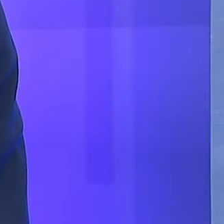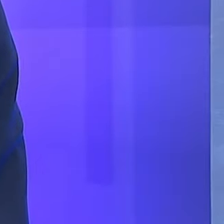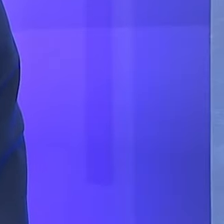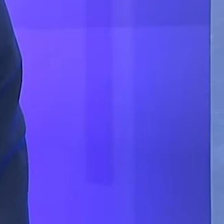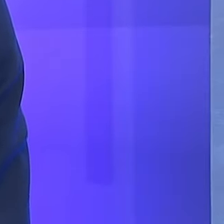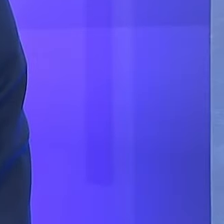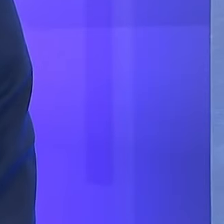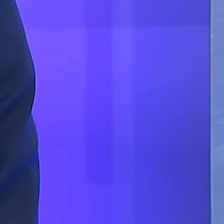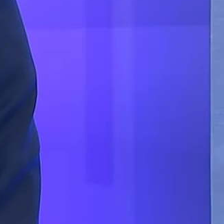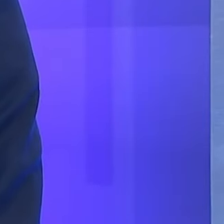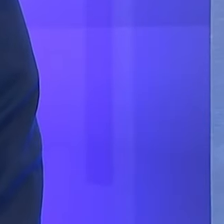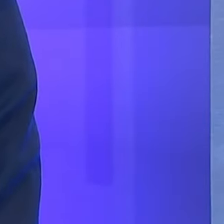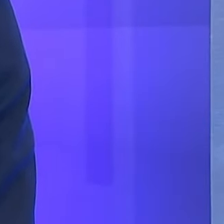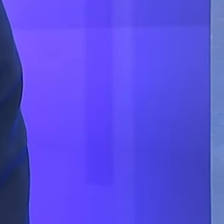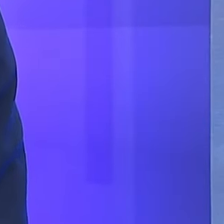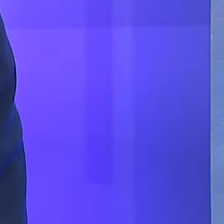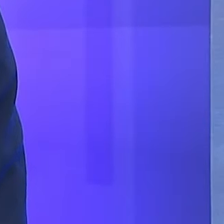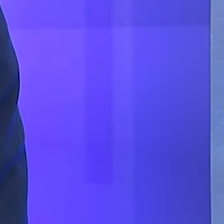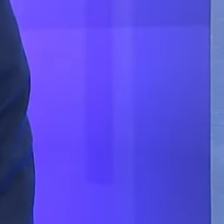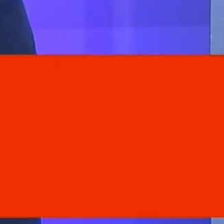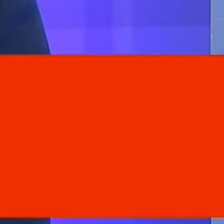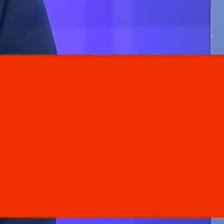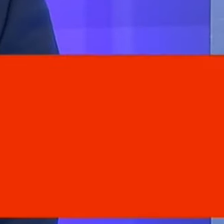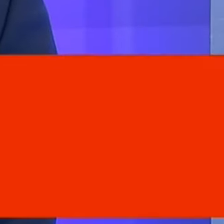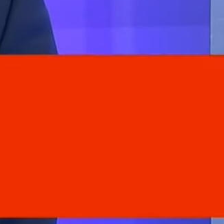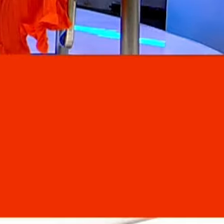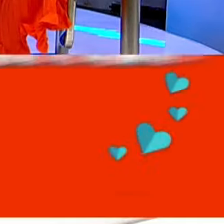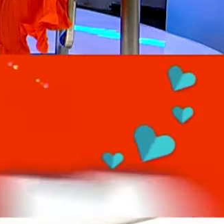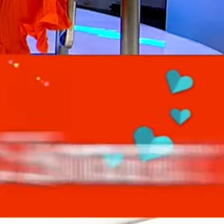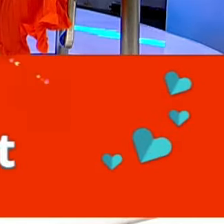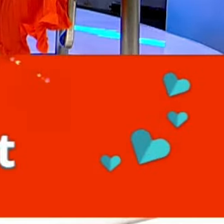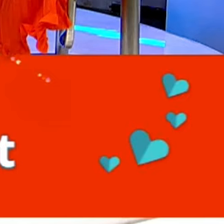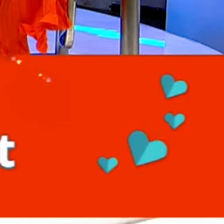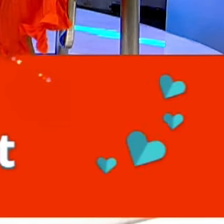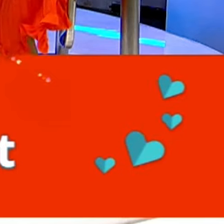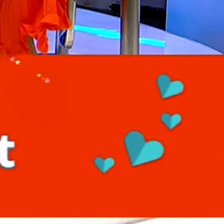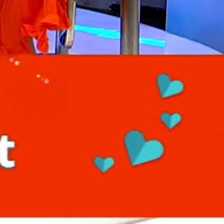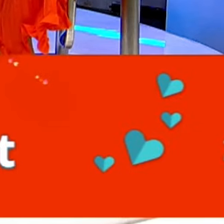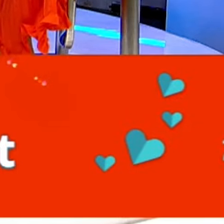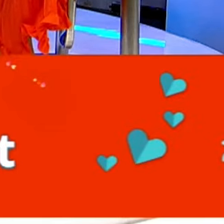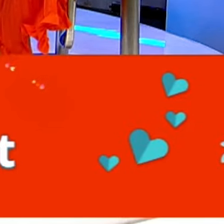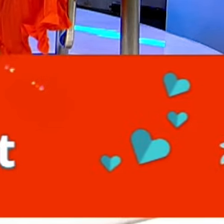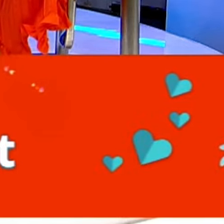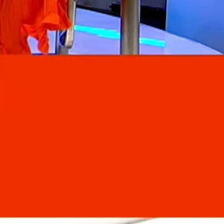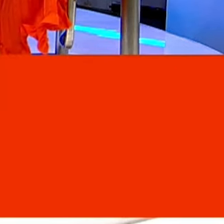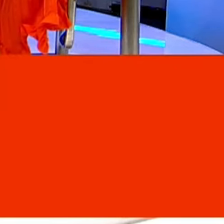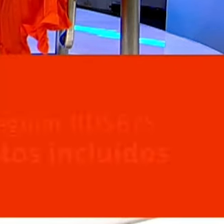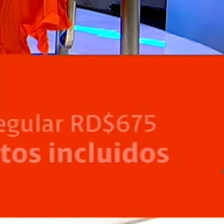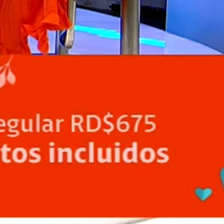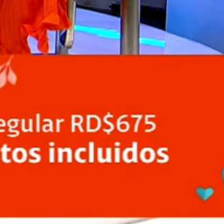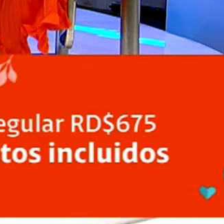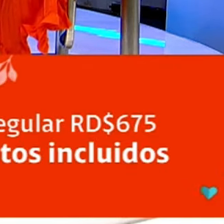decir que los datos que el Banco Central publicó este lunes, por cierto, lunes en la tarde, dígase ayer, dan cuenta de que el empleo